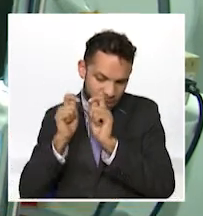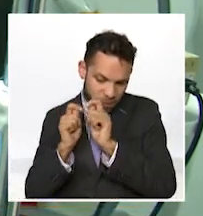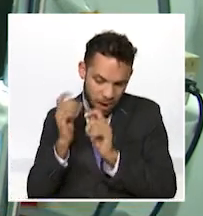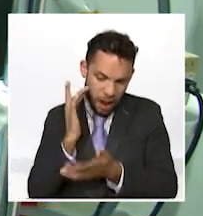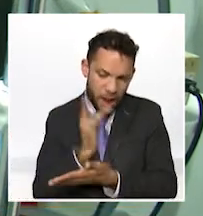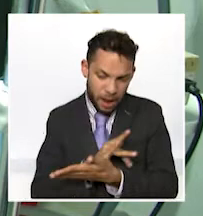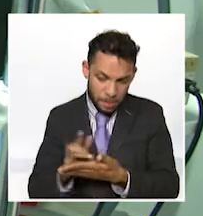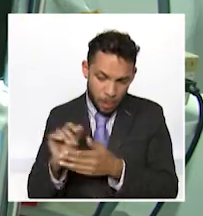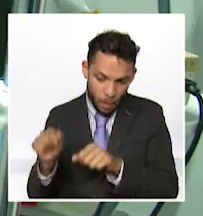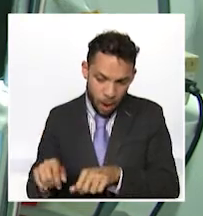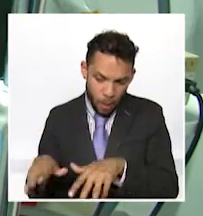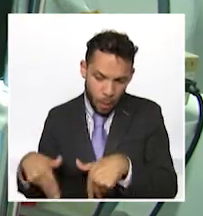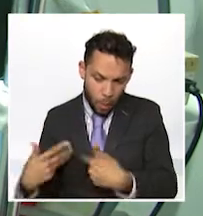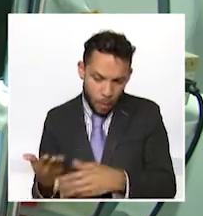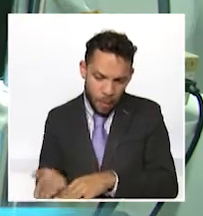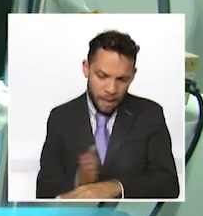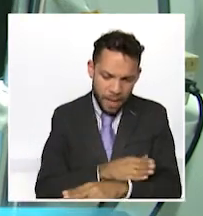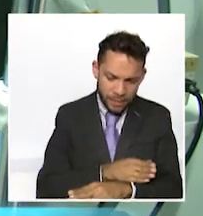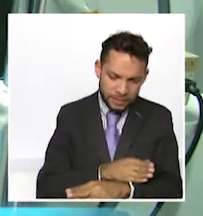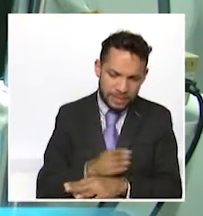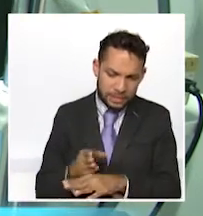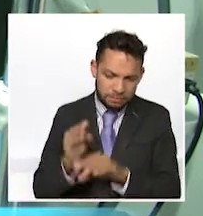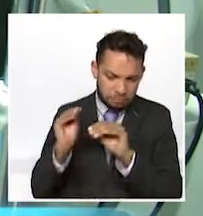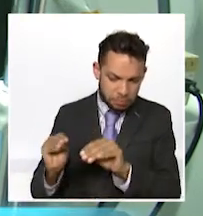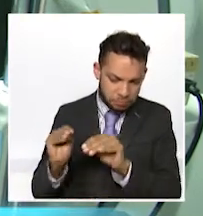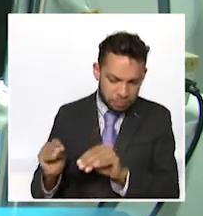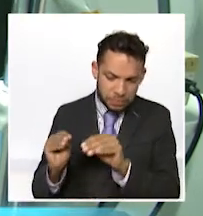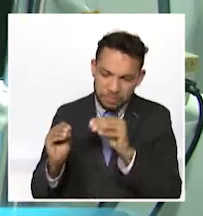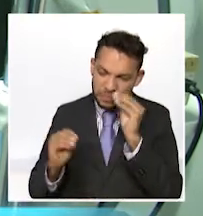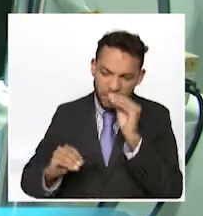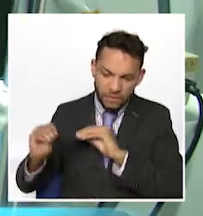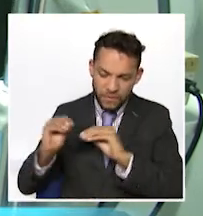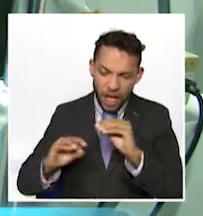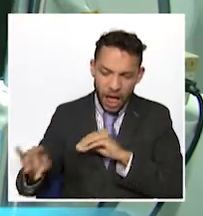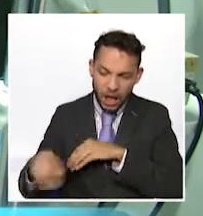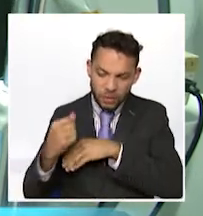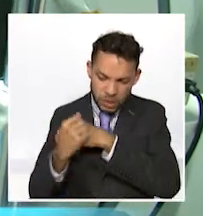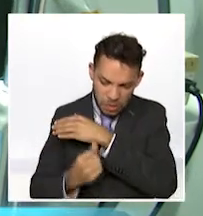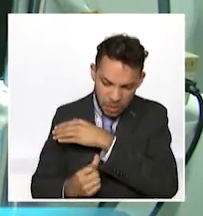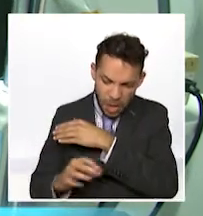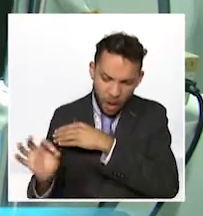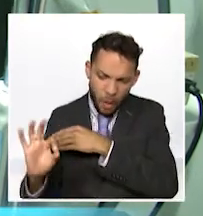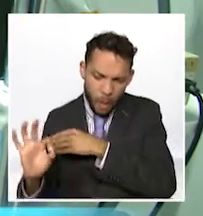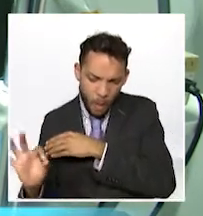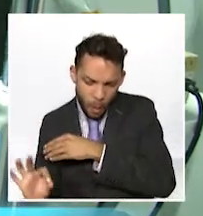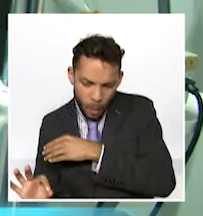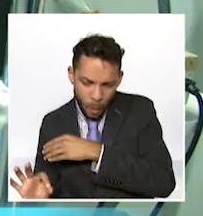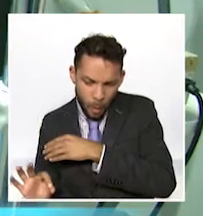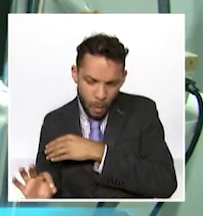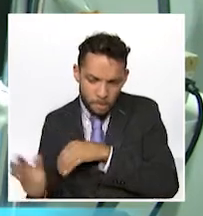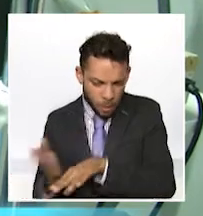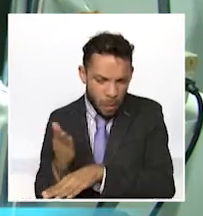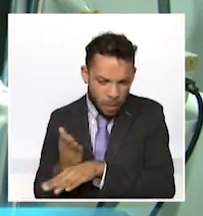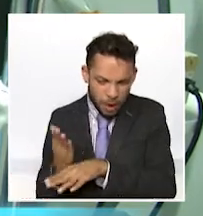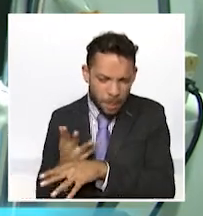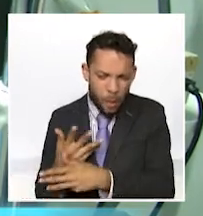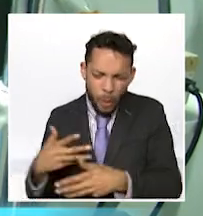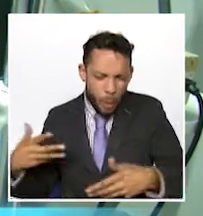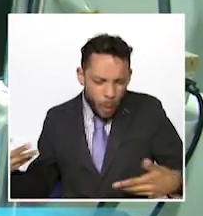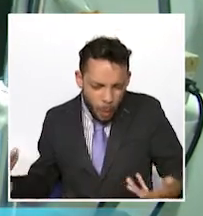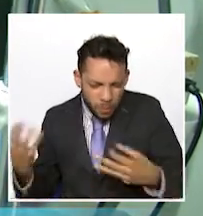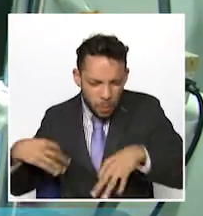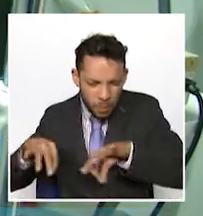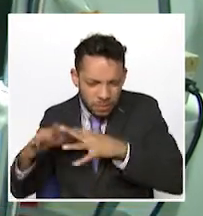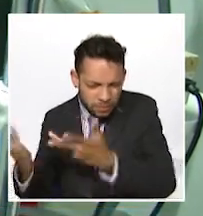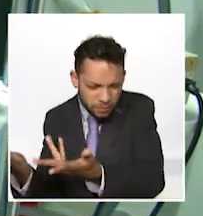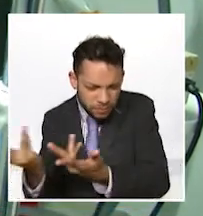cerrar la boquita. ¿Cómo le fue en sus tratamientos? Si tuvieron que hacerles cirugías, todas esas cosas son importantes